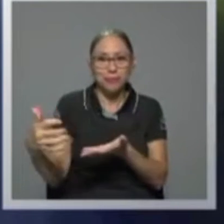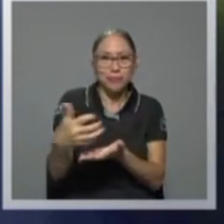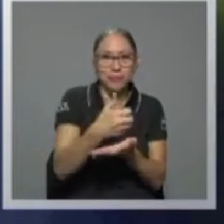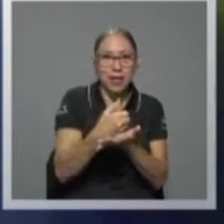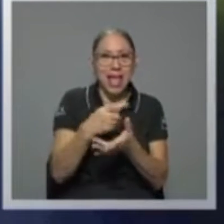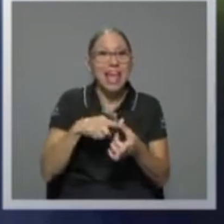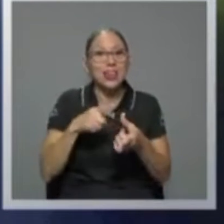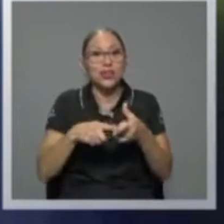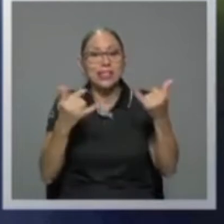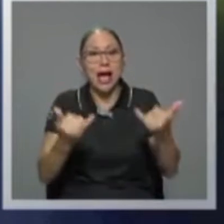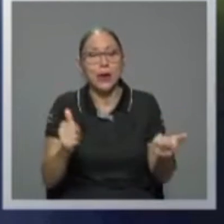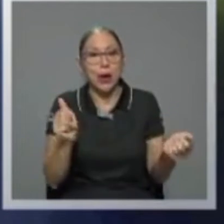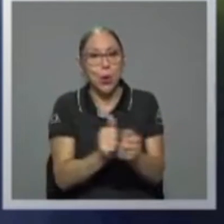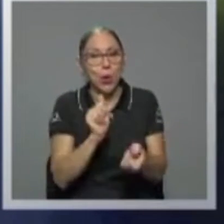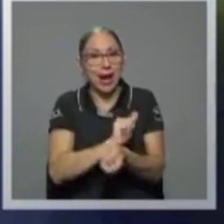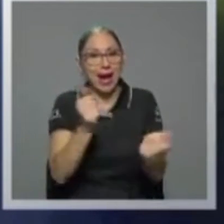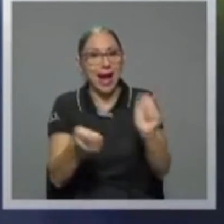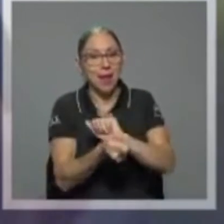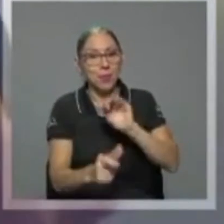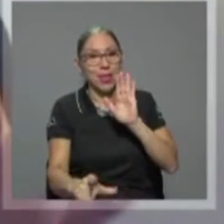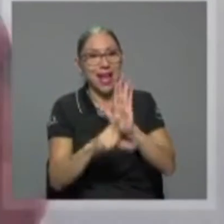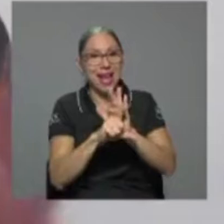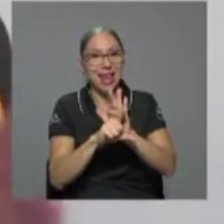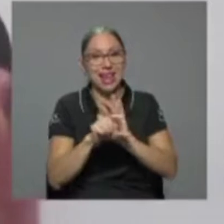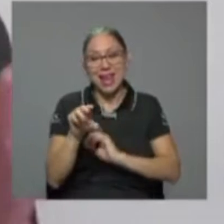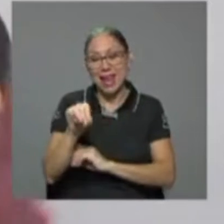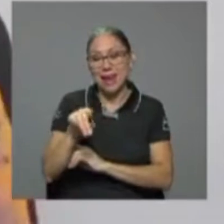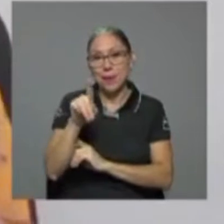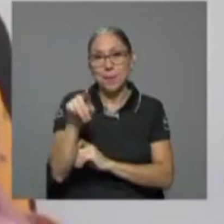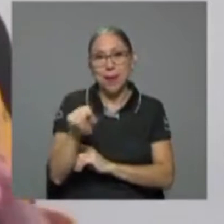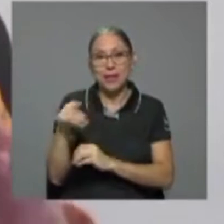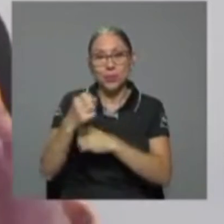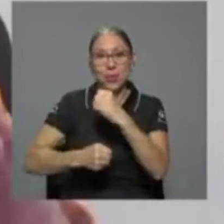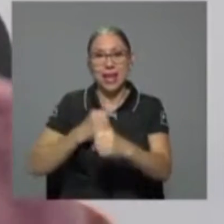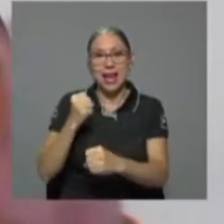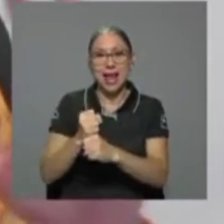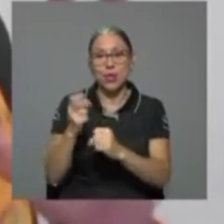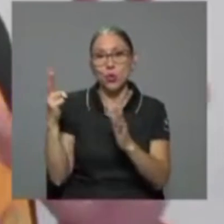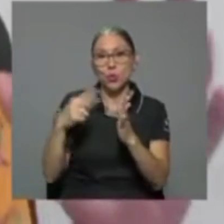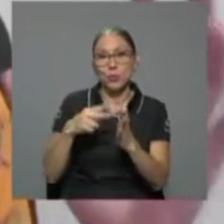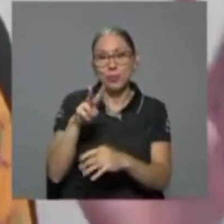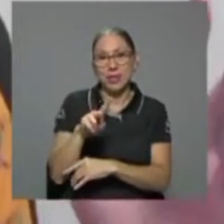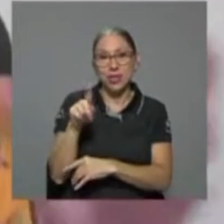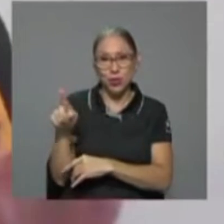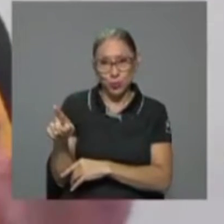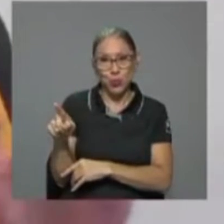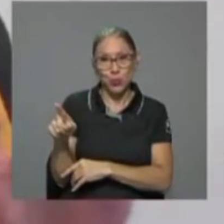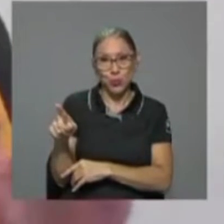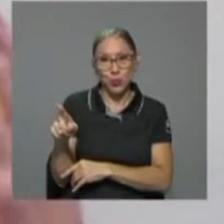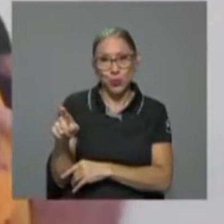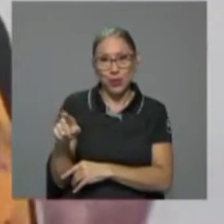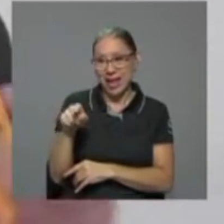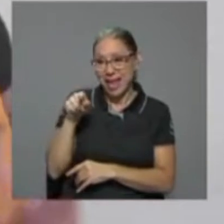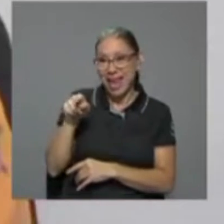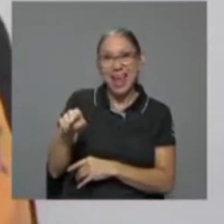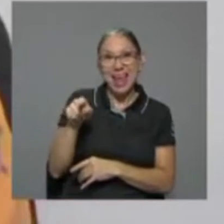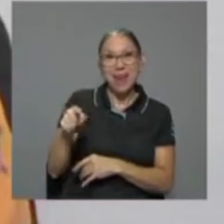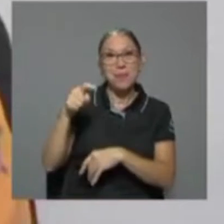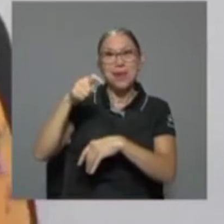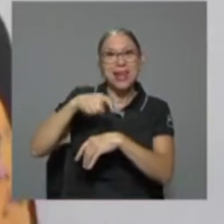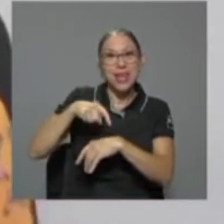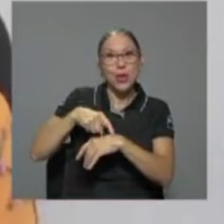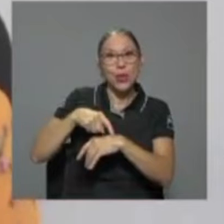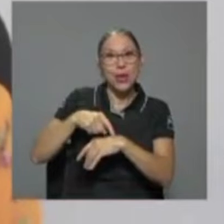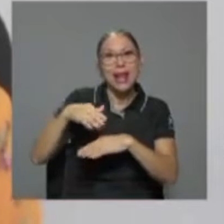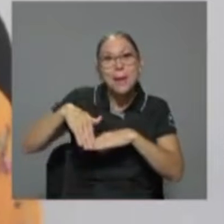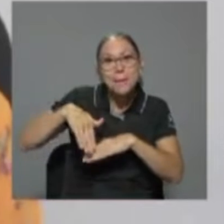ley en marzo del 2021, el periodo que comprendía era mayor a un año.